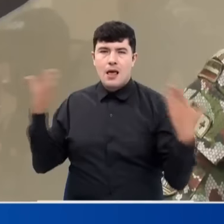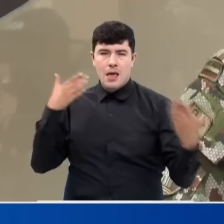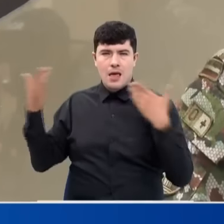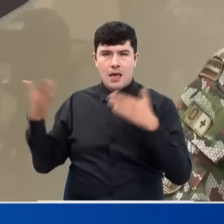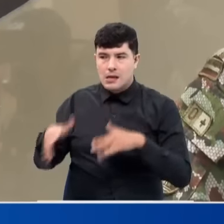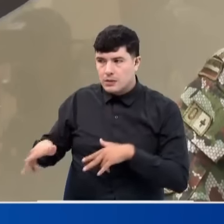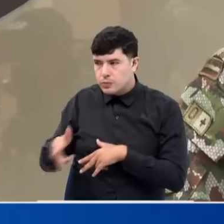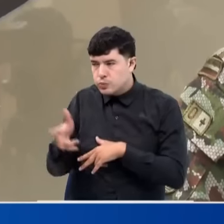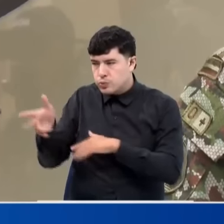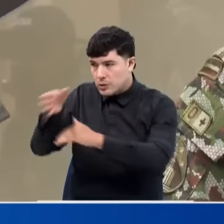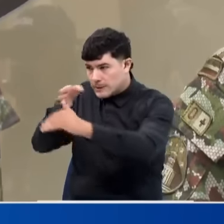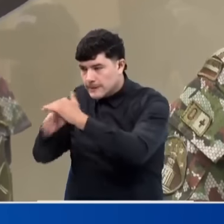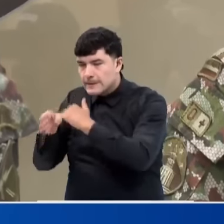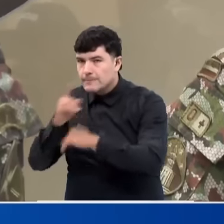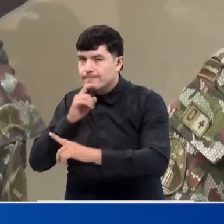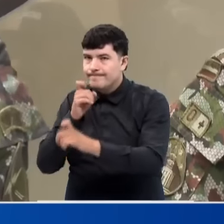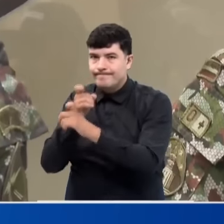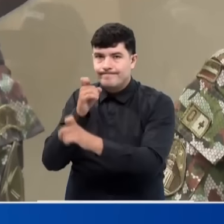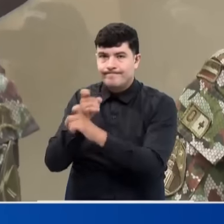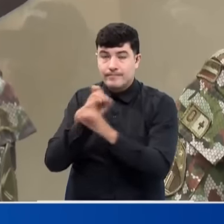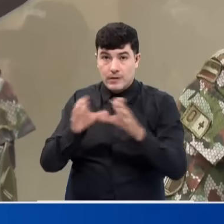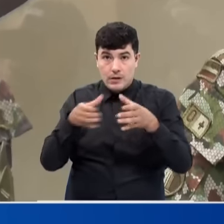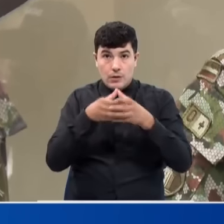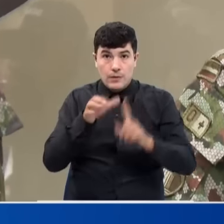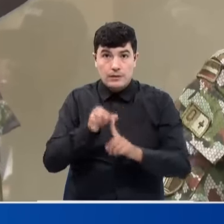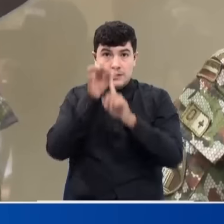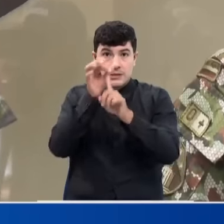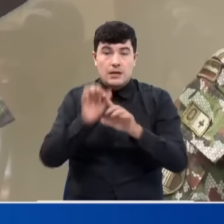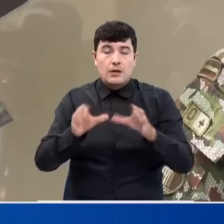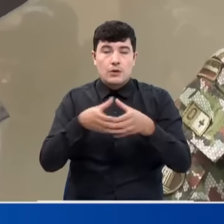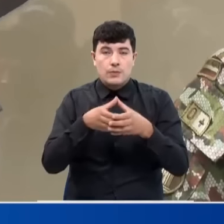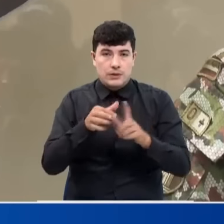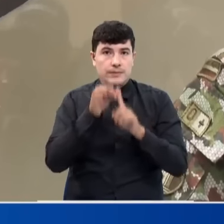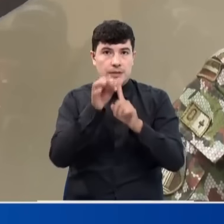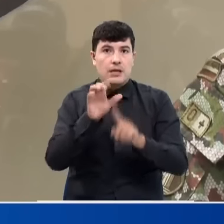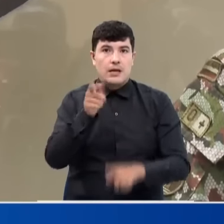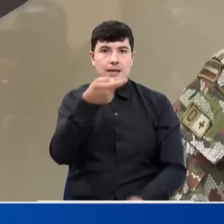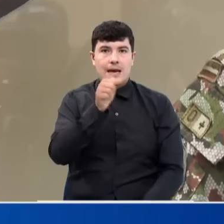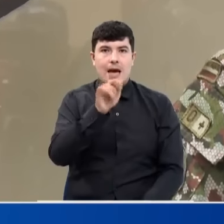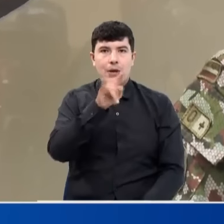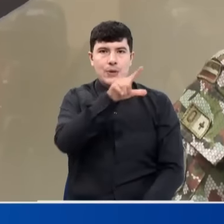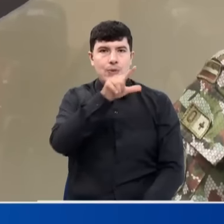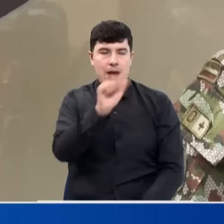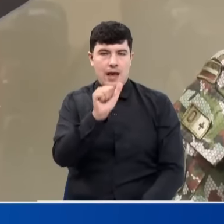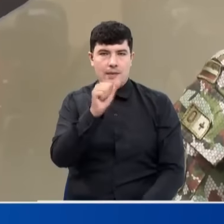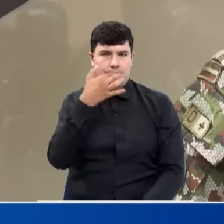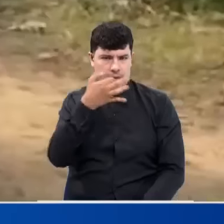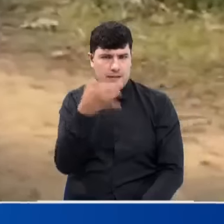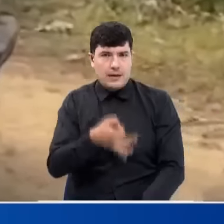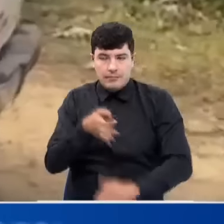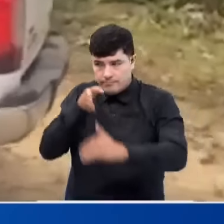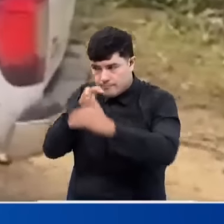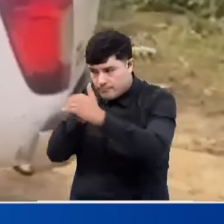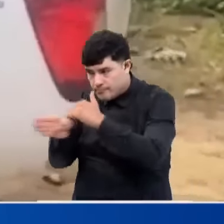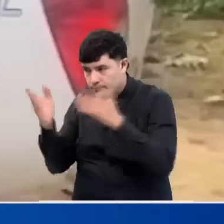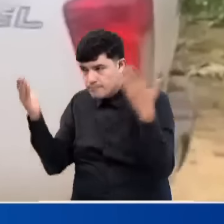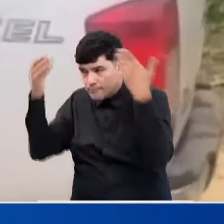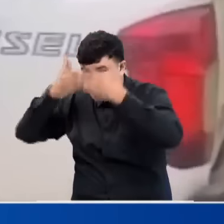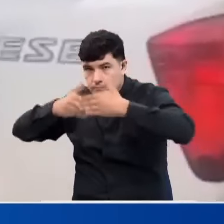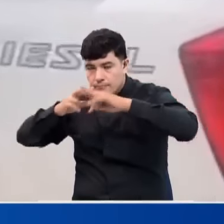personal de operaciones especiales del Gaula Militar realmente hace una infiltración con todas las